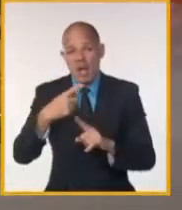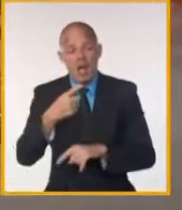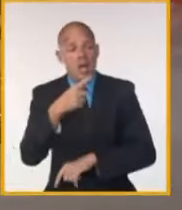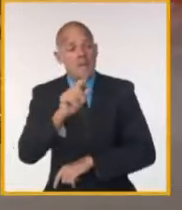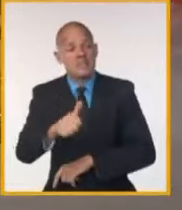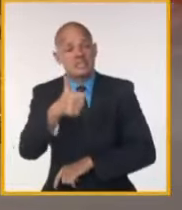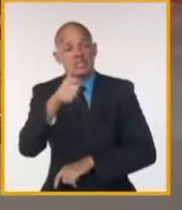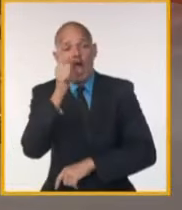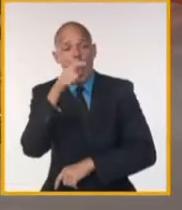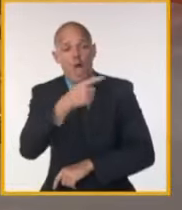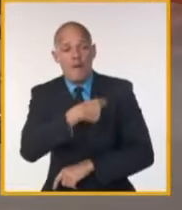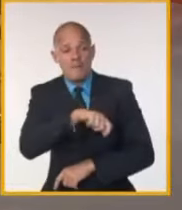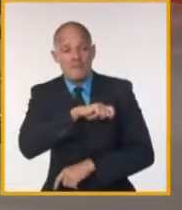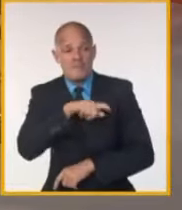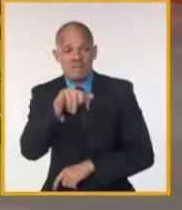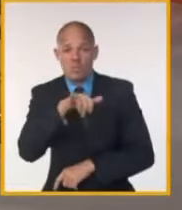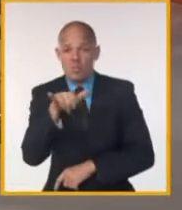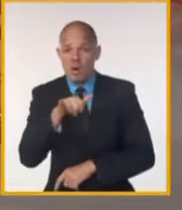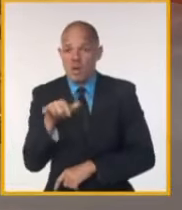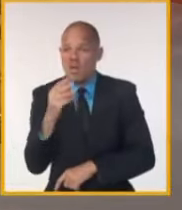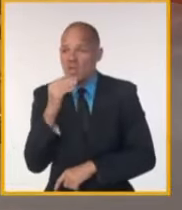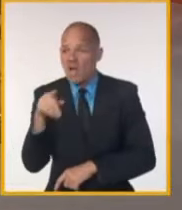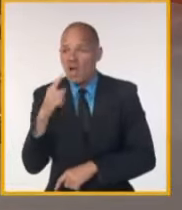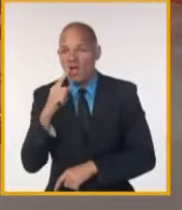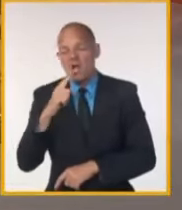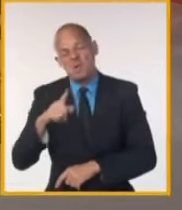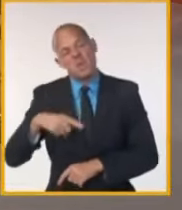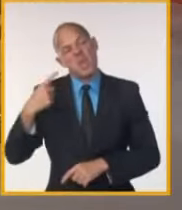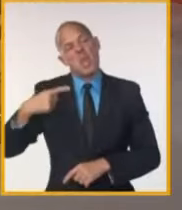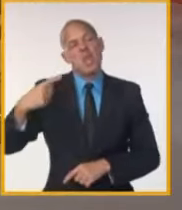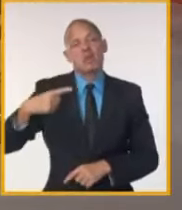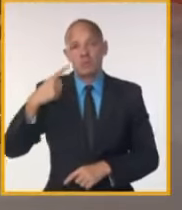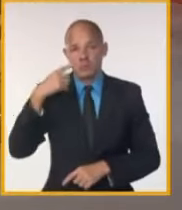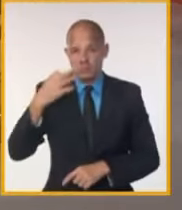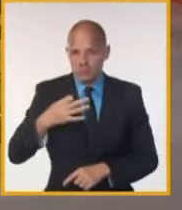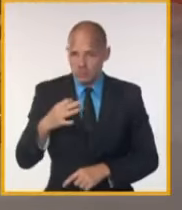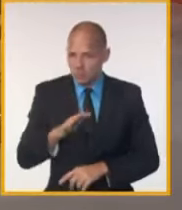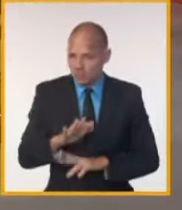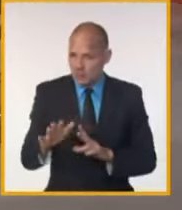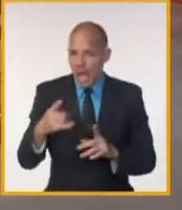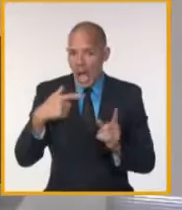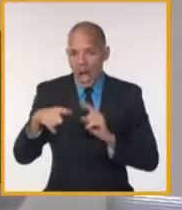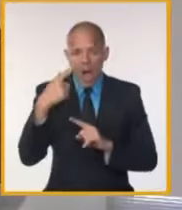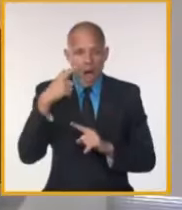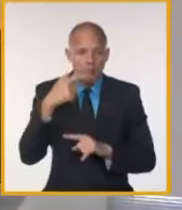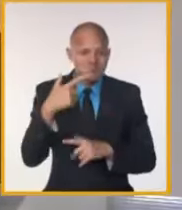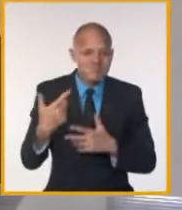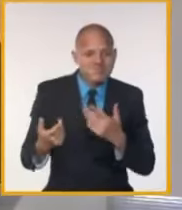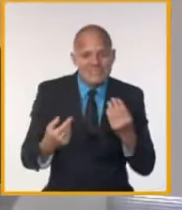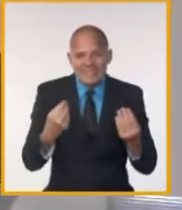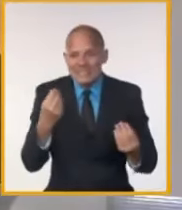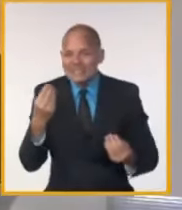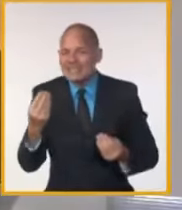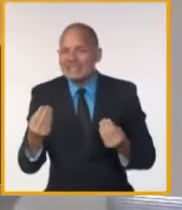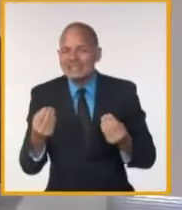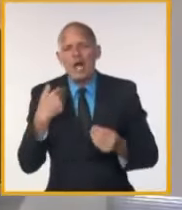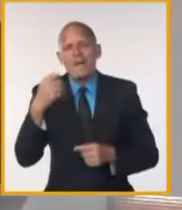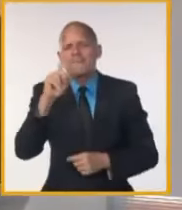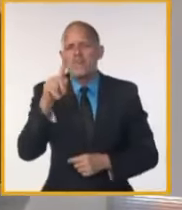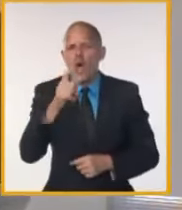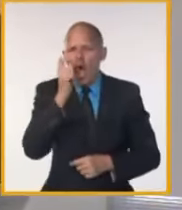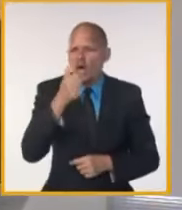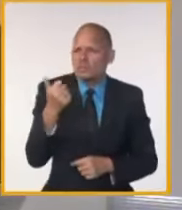ambos y así de otro de otros gobierno pero por el otro lado está cuál puede ser el alcance en tu opinión pabel de este